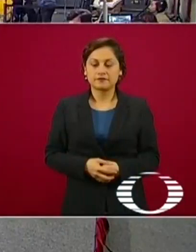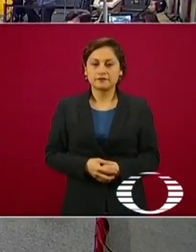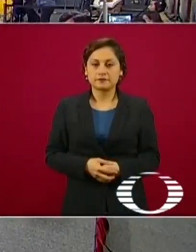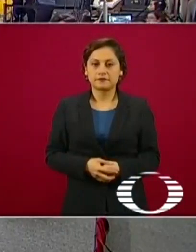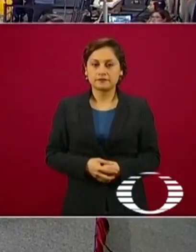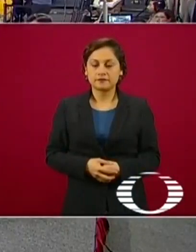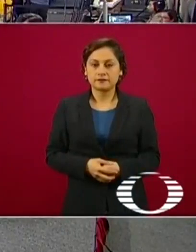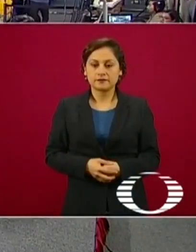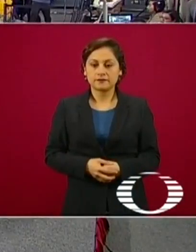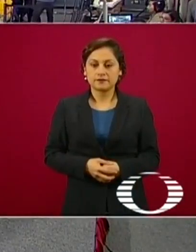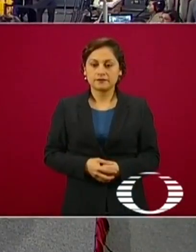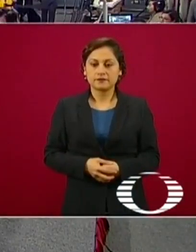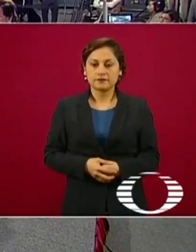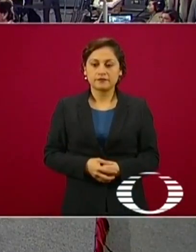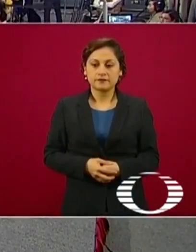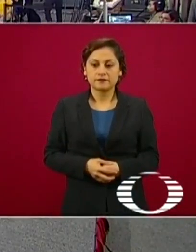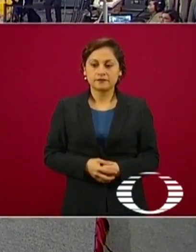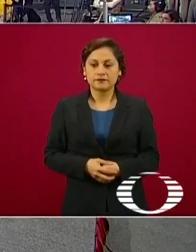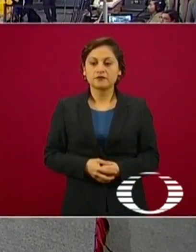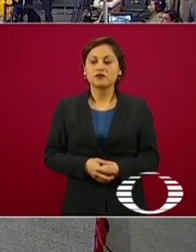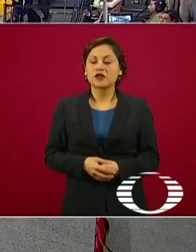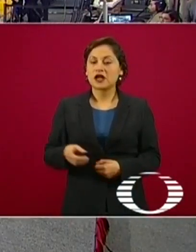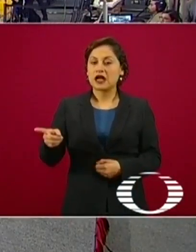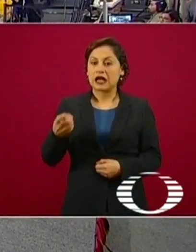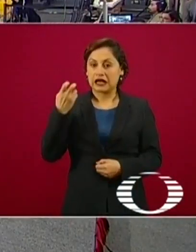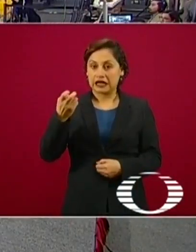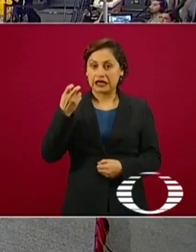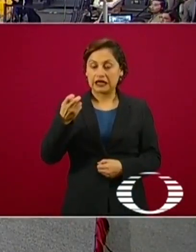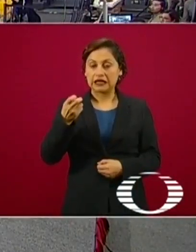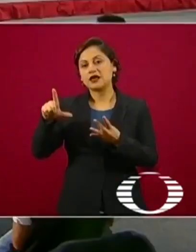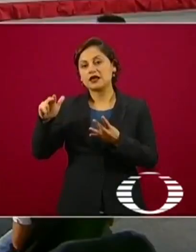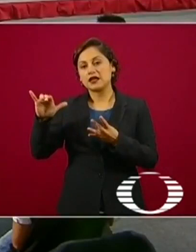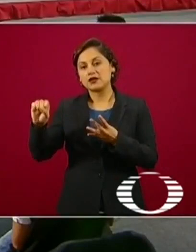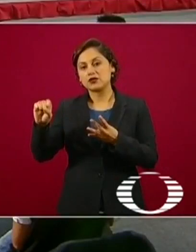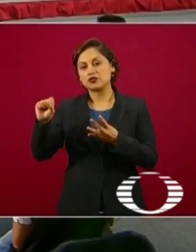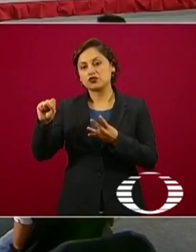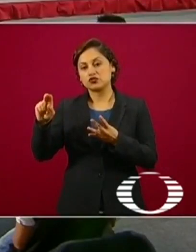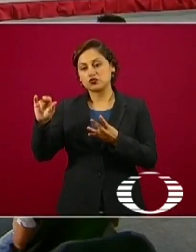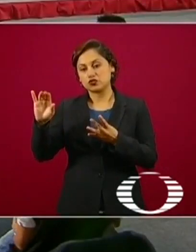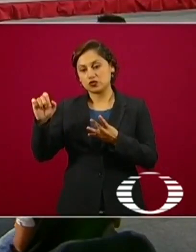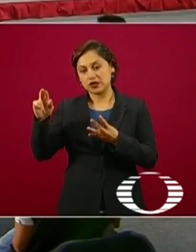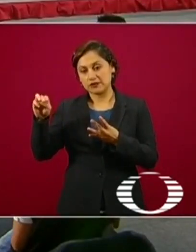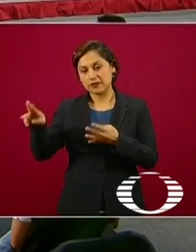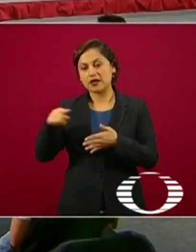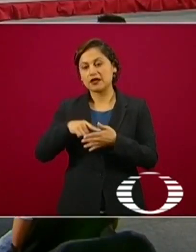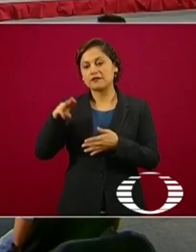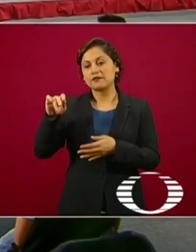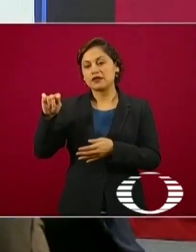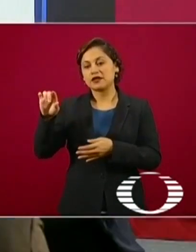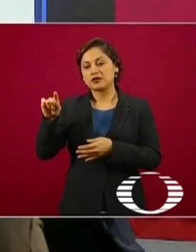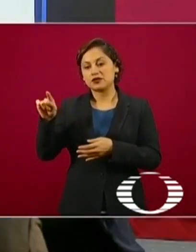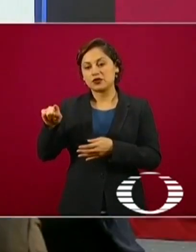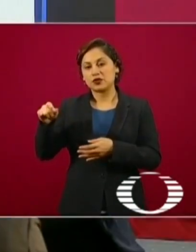Parece. El vocero de la presidencia, Jesús Ramírez, fue el encargado de explicar el contenido del documento titulado Rescatemos a México